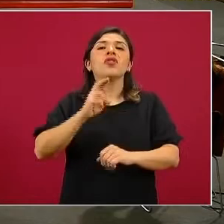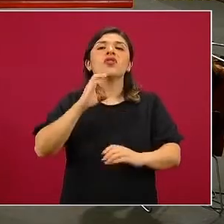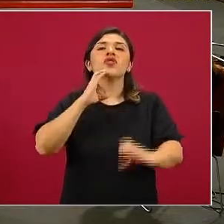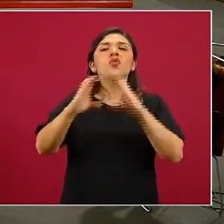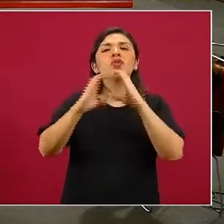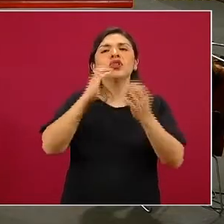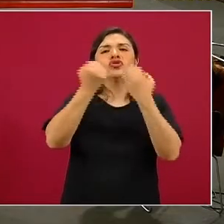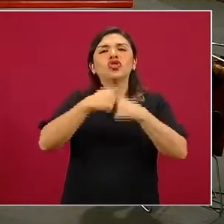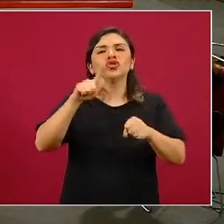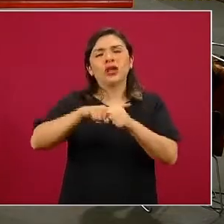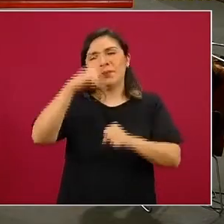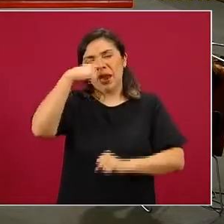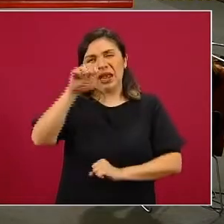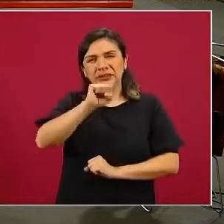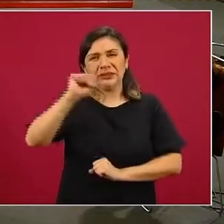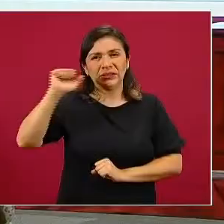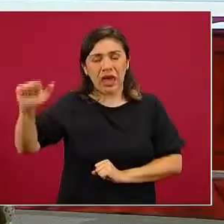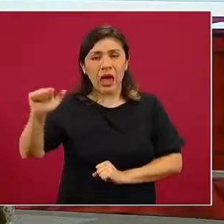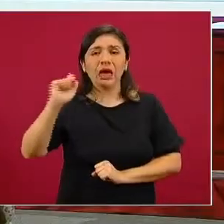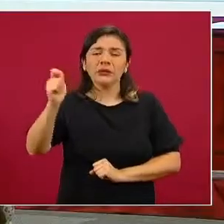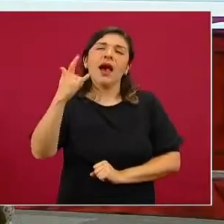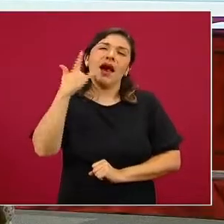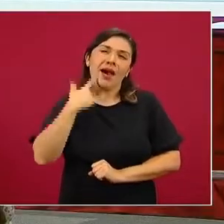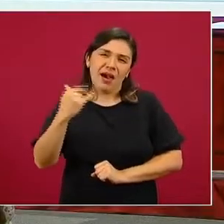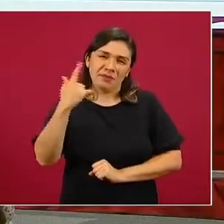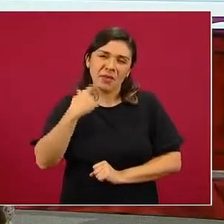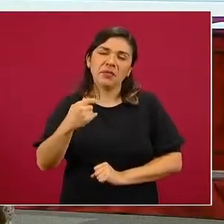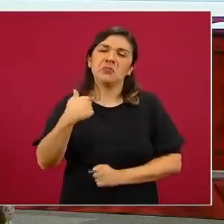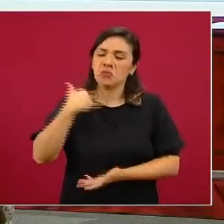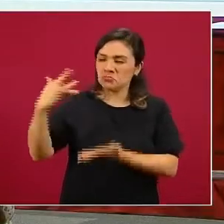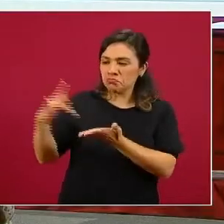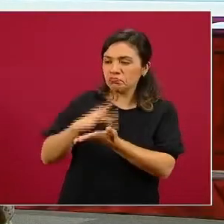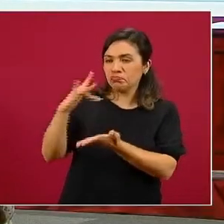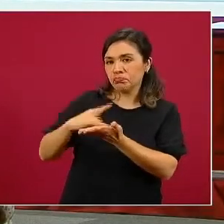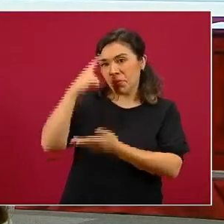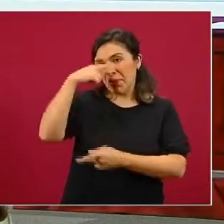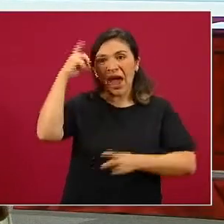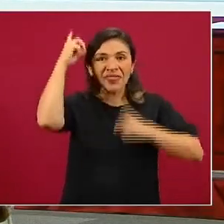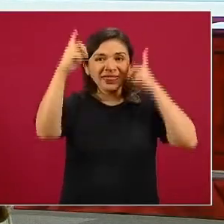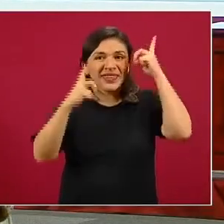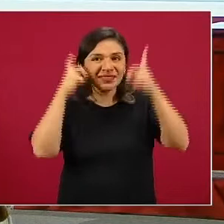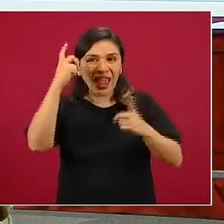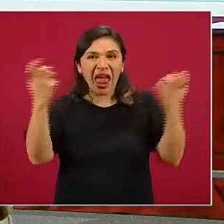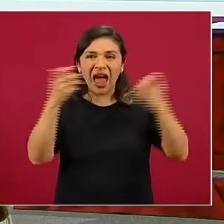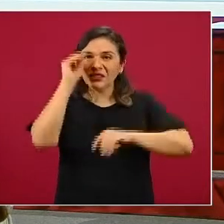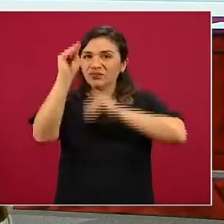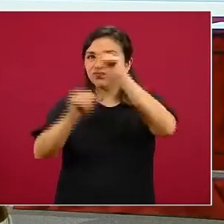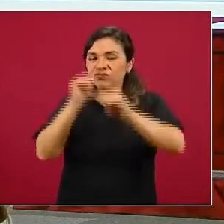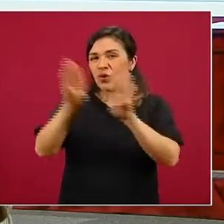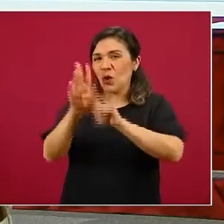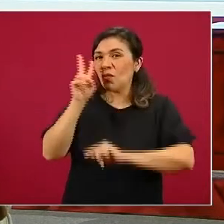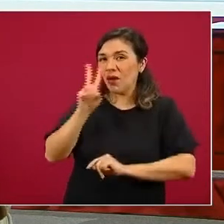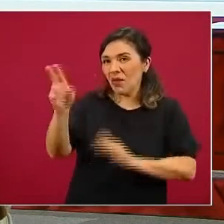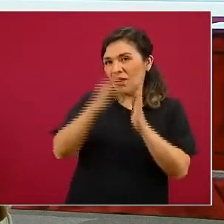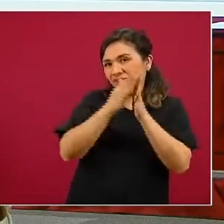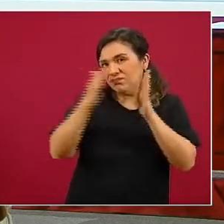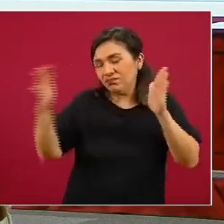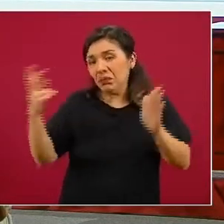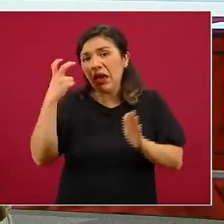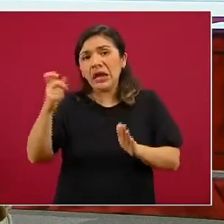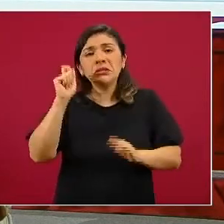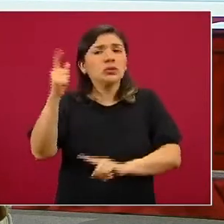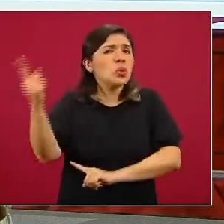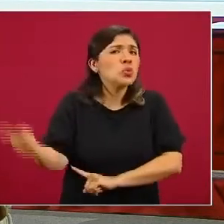de la Secretaría de Salud, que amablemente nos apoyó con el diseño y todo lo que van a ver aquí adelante. Esto va a